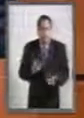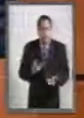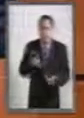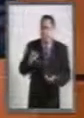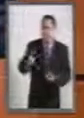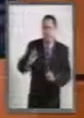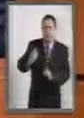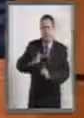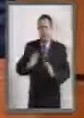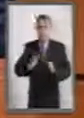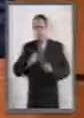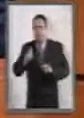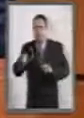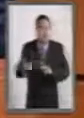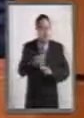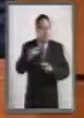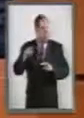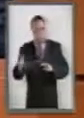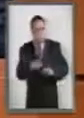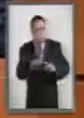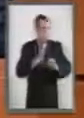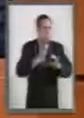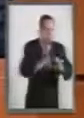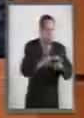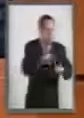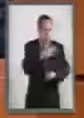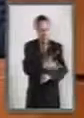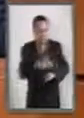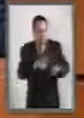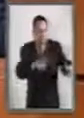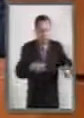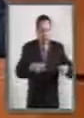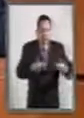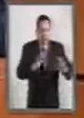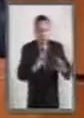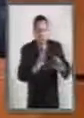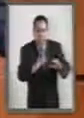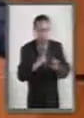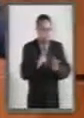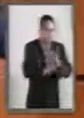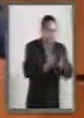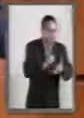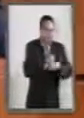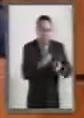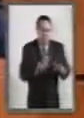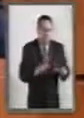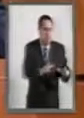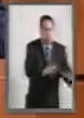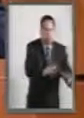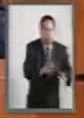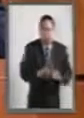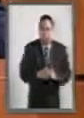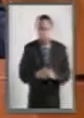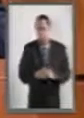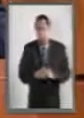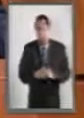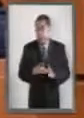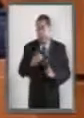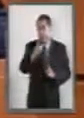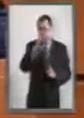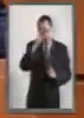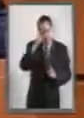Armadas han realizado el deber patriótico de cuidar a las familias mexicanas en todo el territorio nacional. La